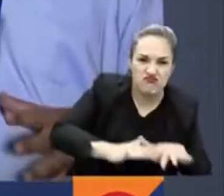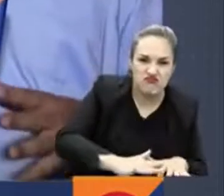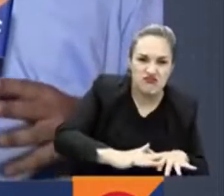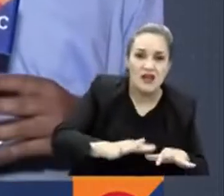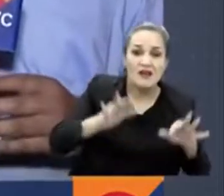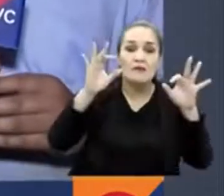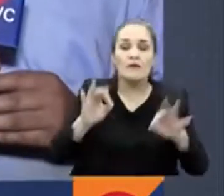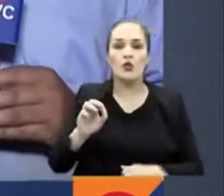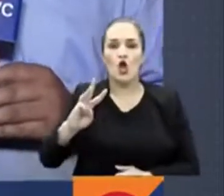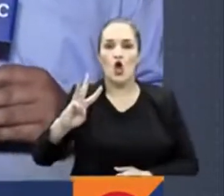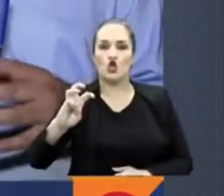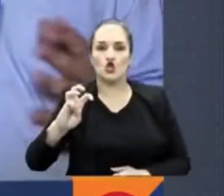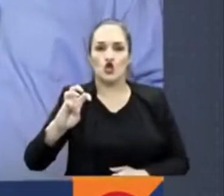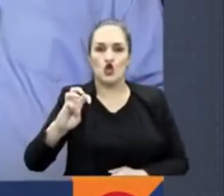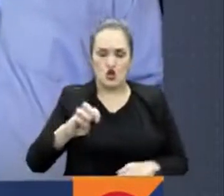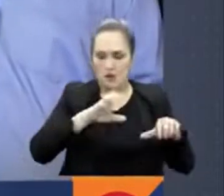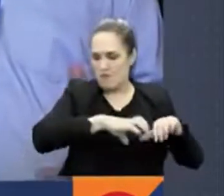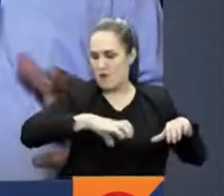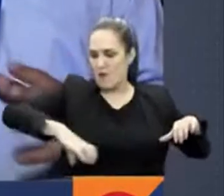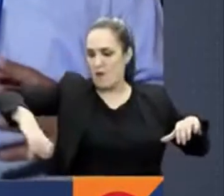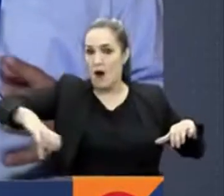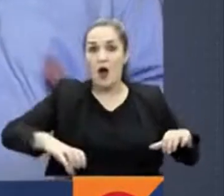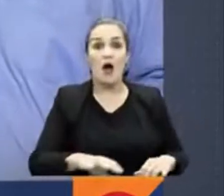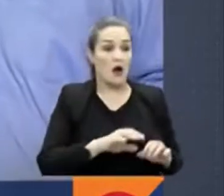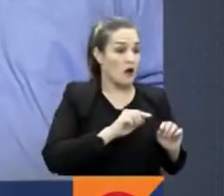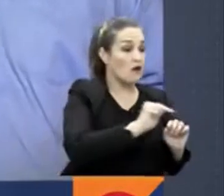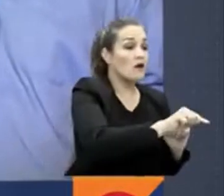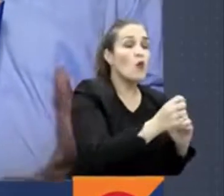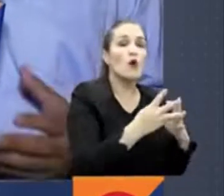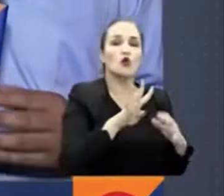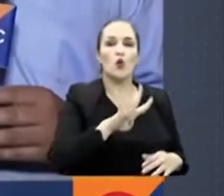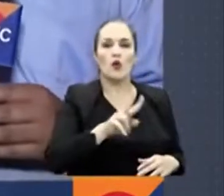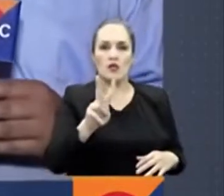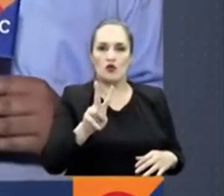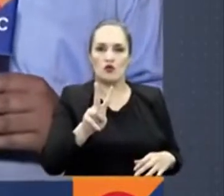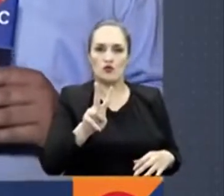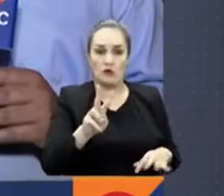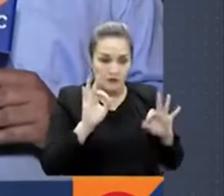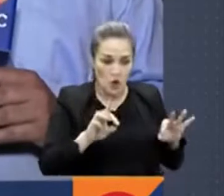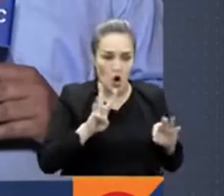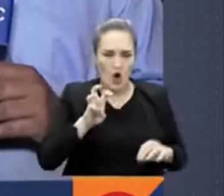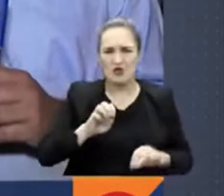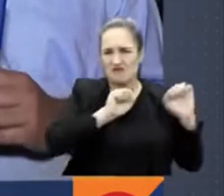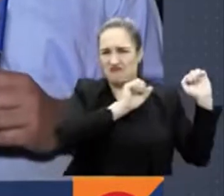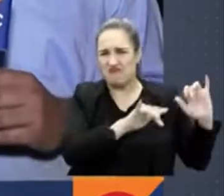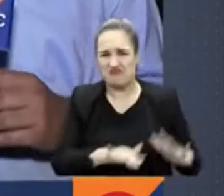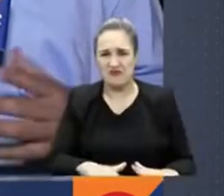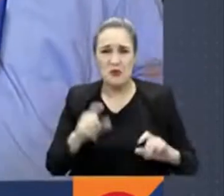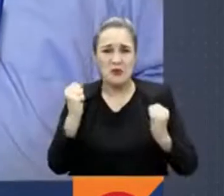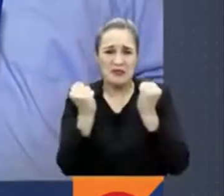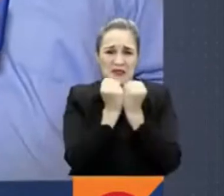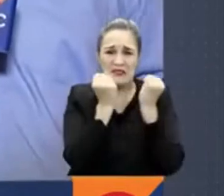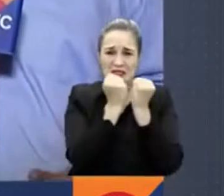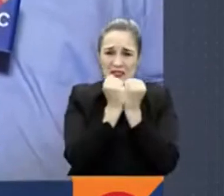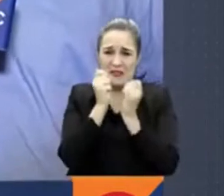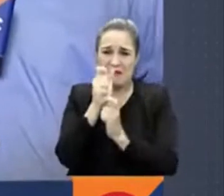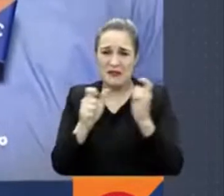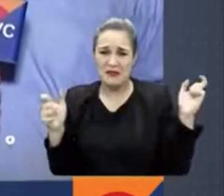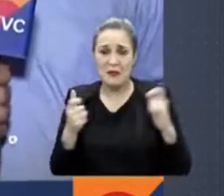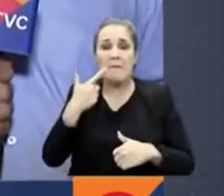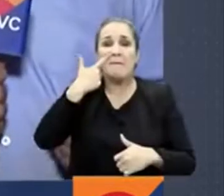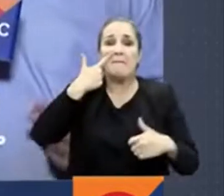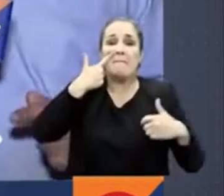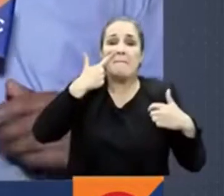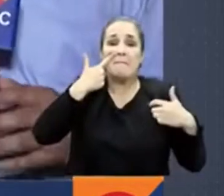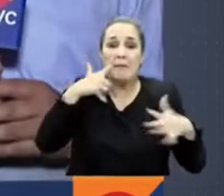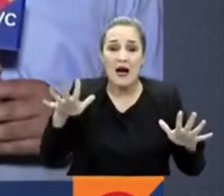estructura de madera que se vino al piso porque no resistió la cantidad de personas que estaban, y al parecer parece que tampoco